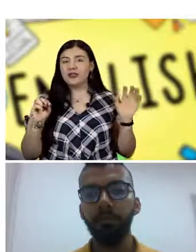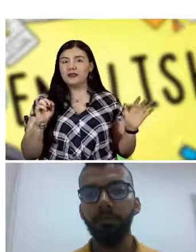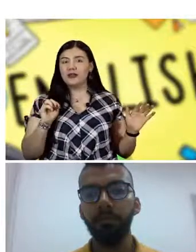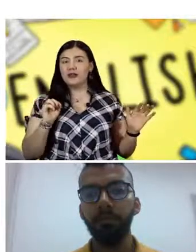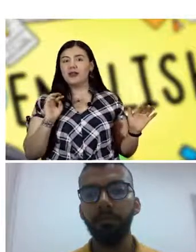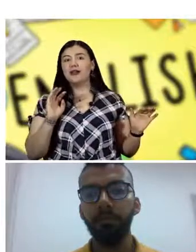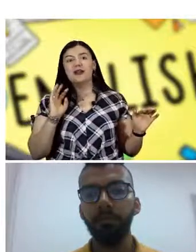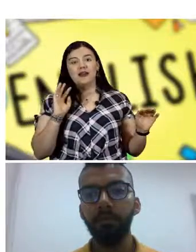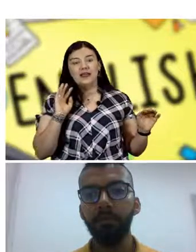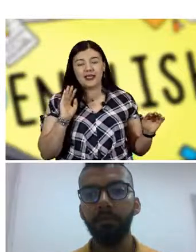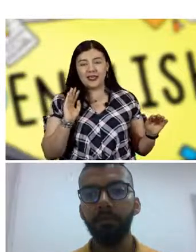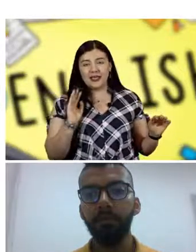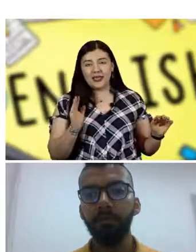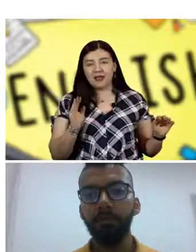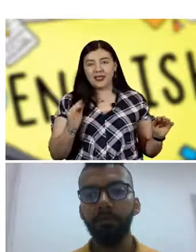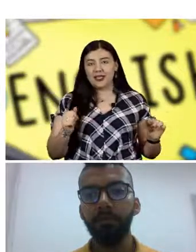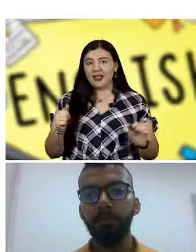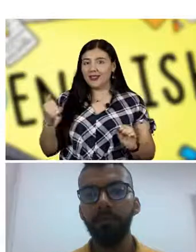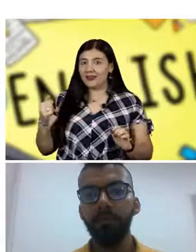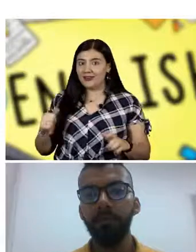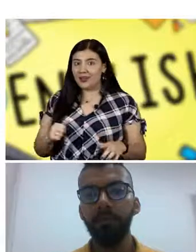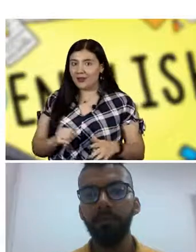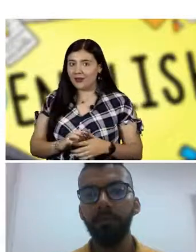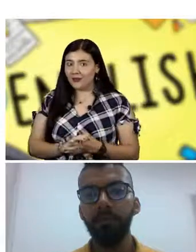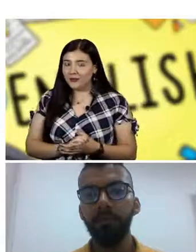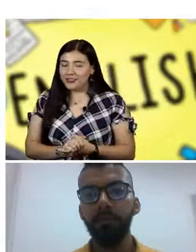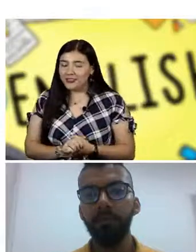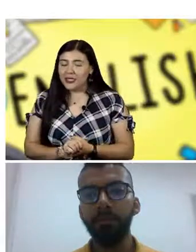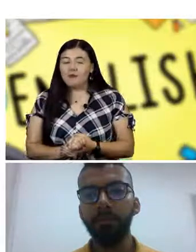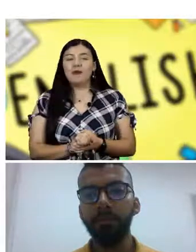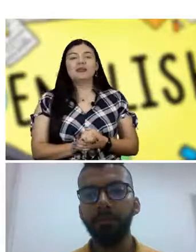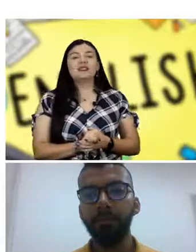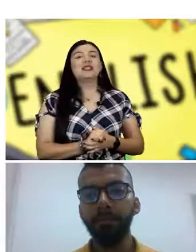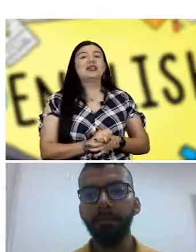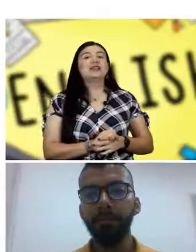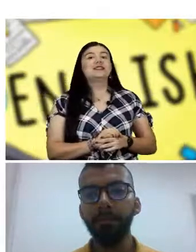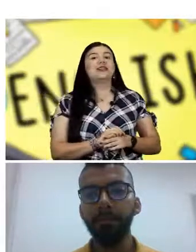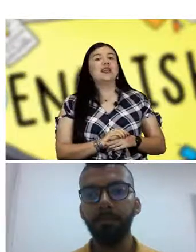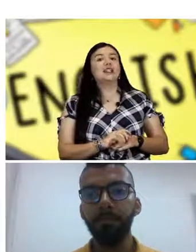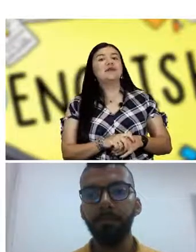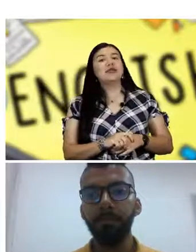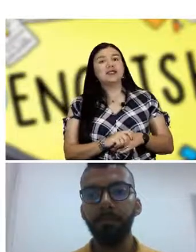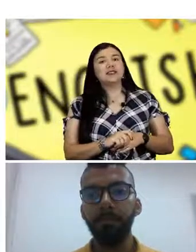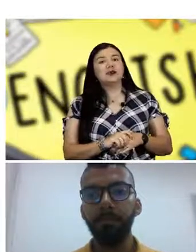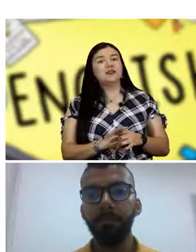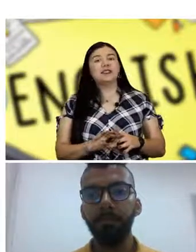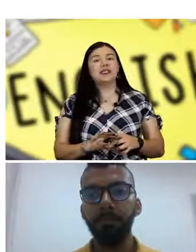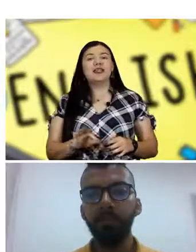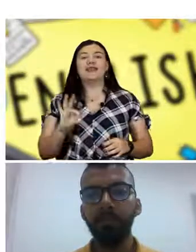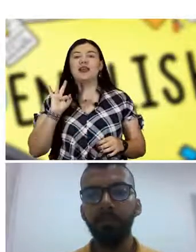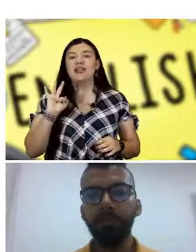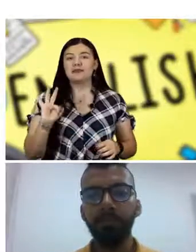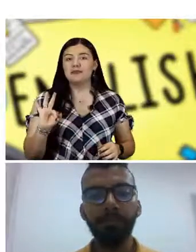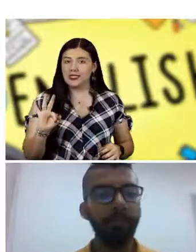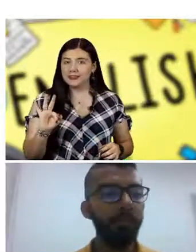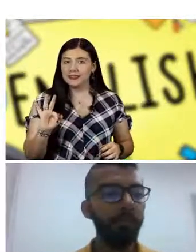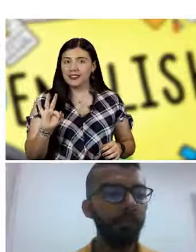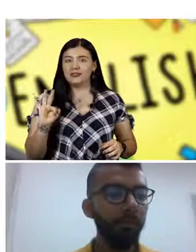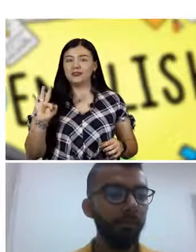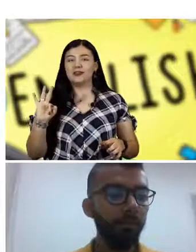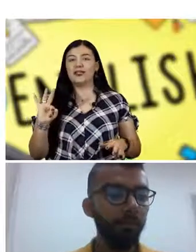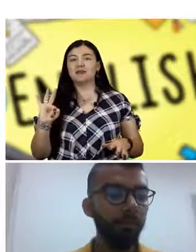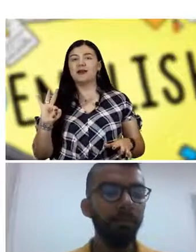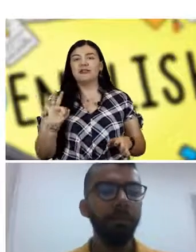2. Jimena, Emily y Diego. Vamos a hacer, ¿qué les parece? Vamos a hacer 3